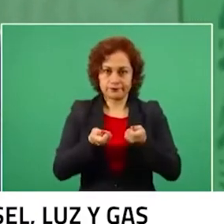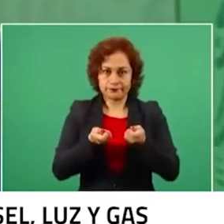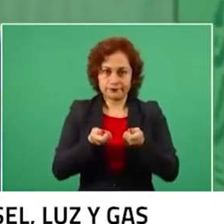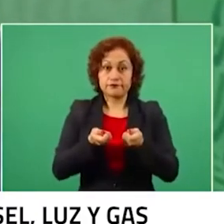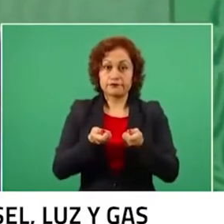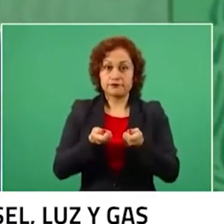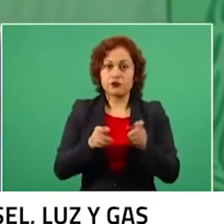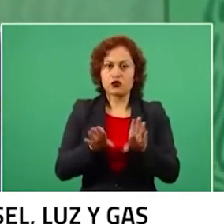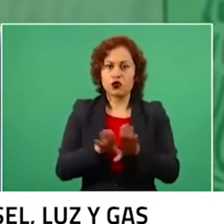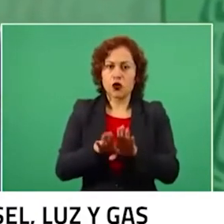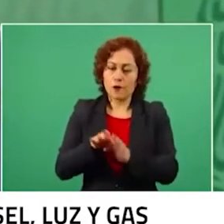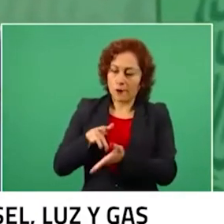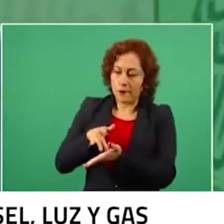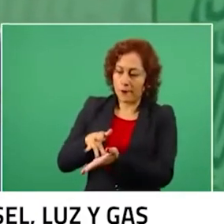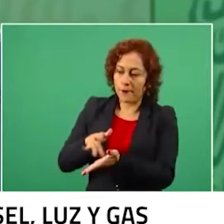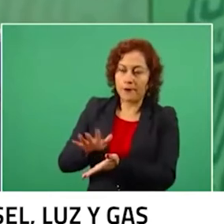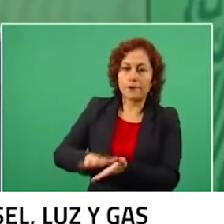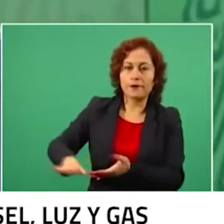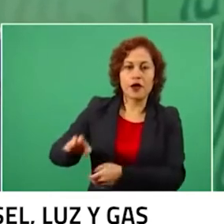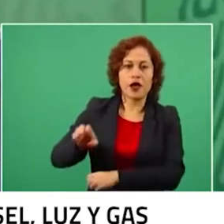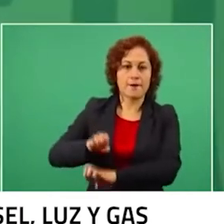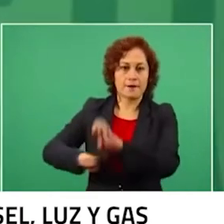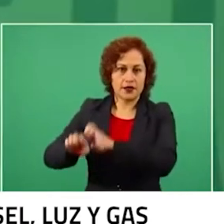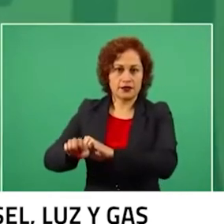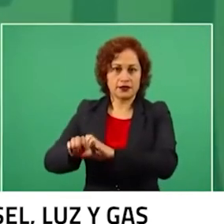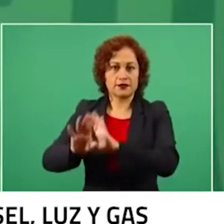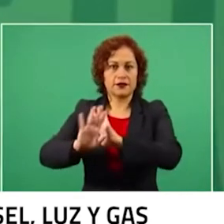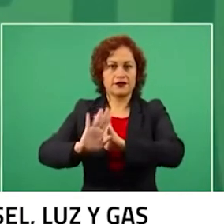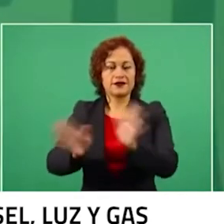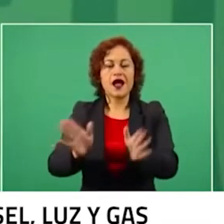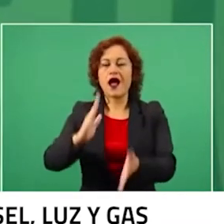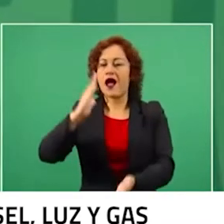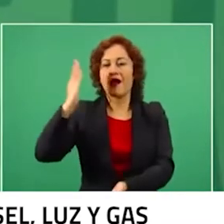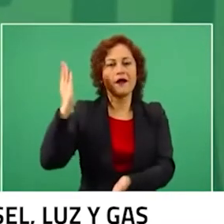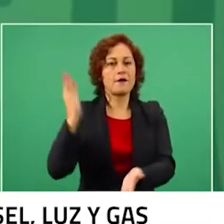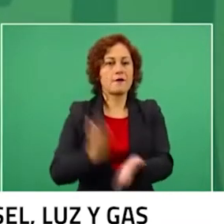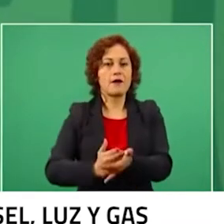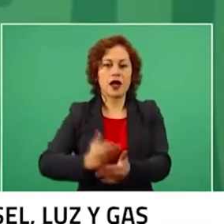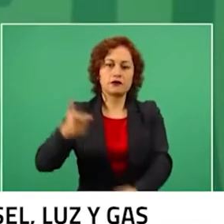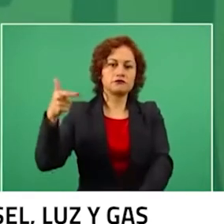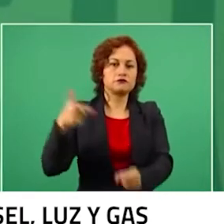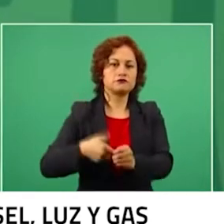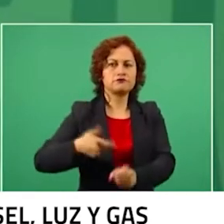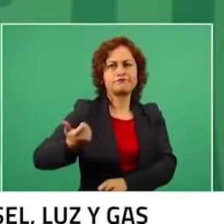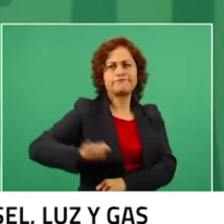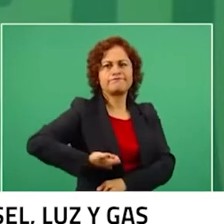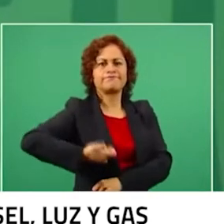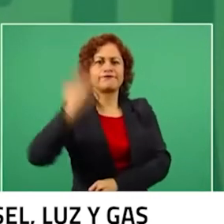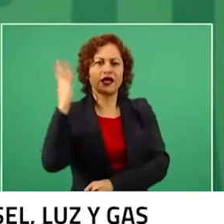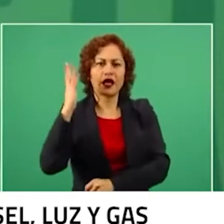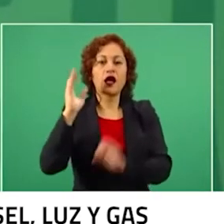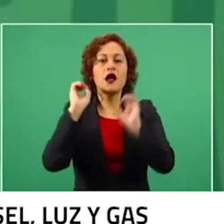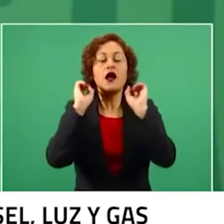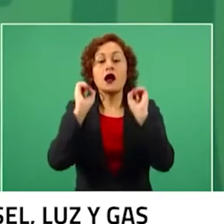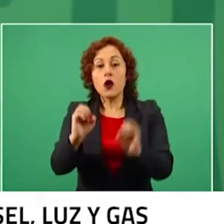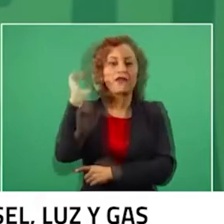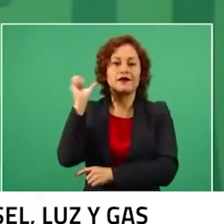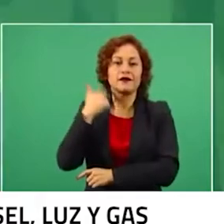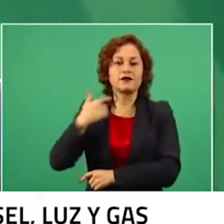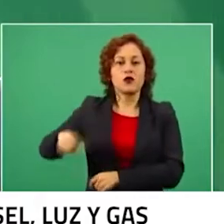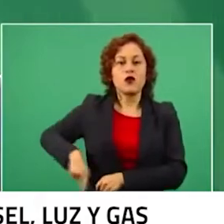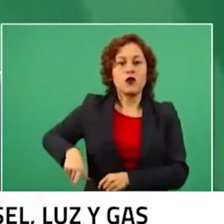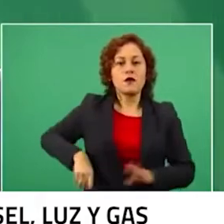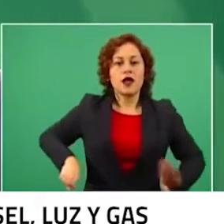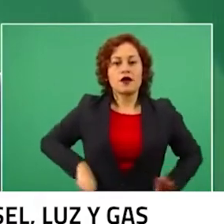los gasolinazos, los aumentos desmedidos que habían al precio de la luz durante el periodo neoliberal.